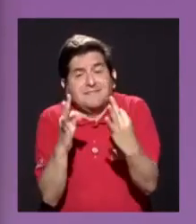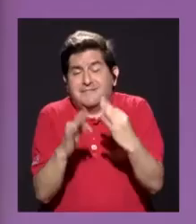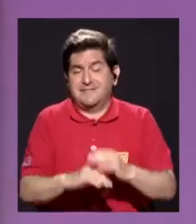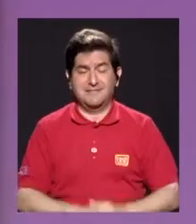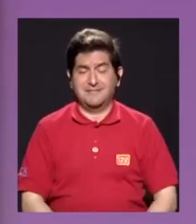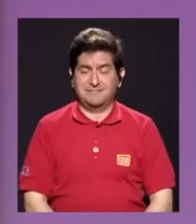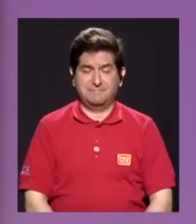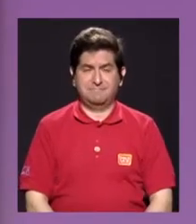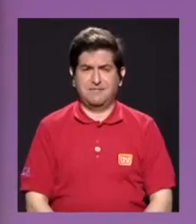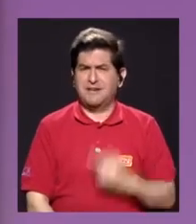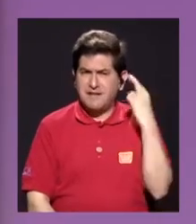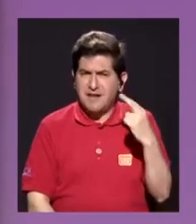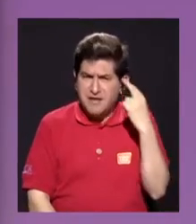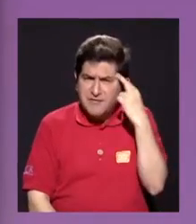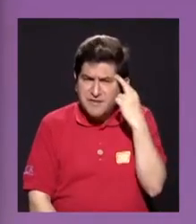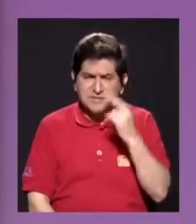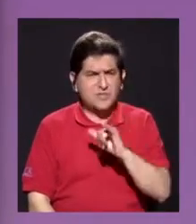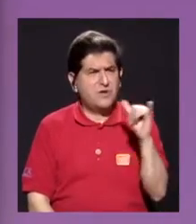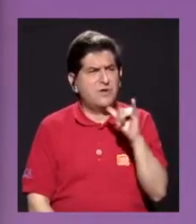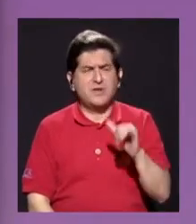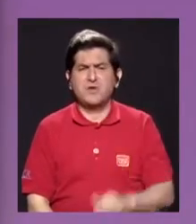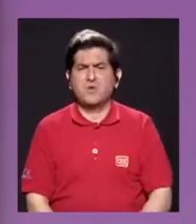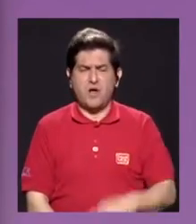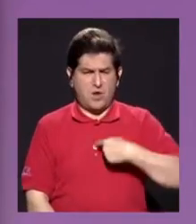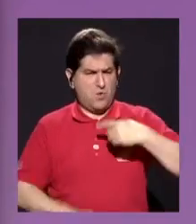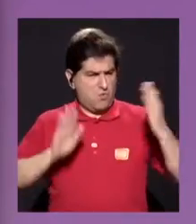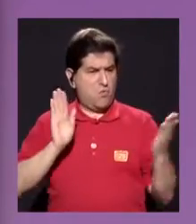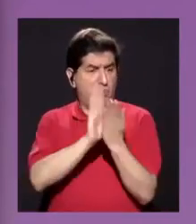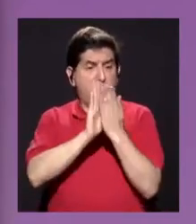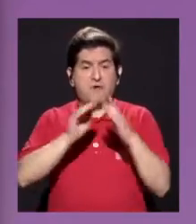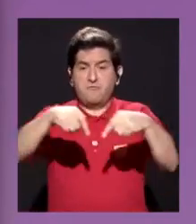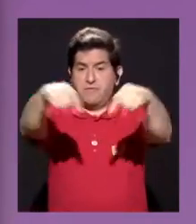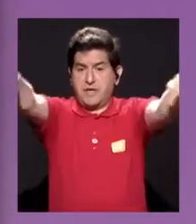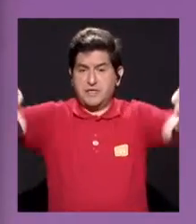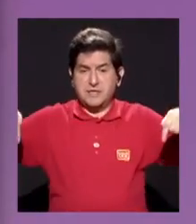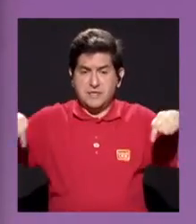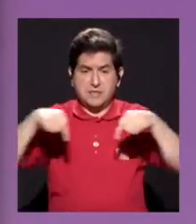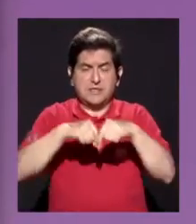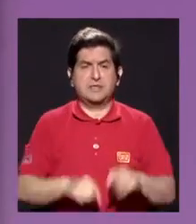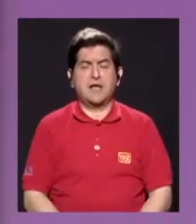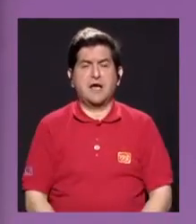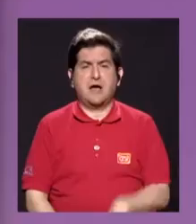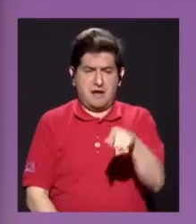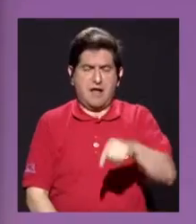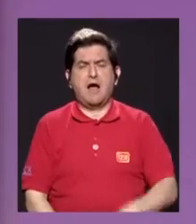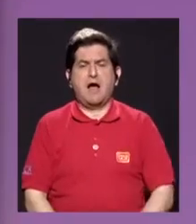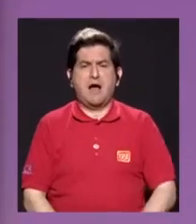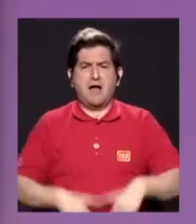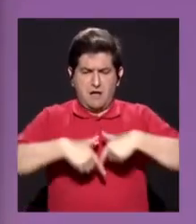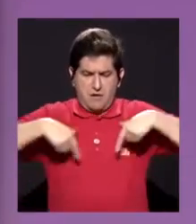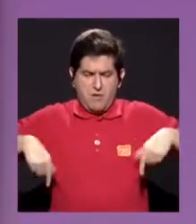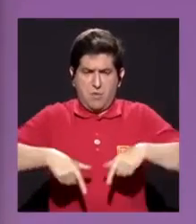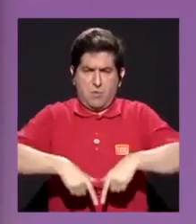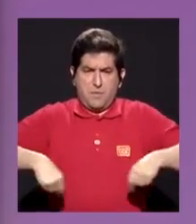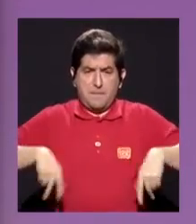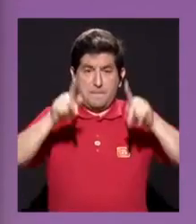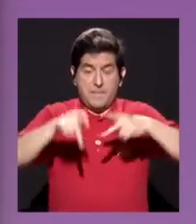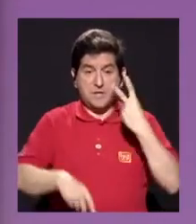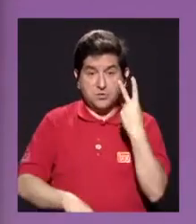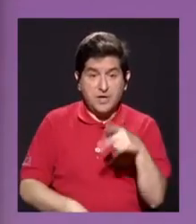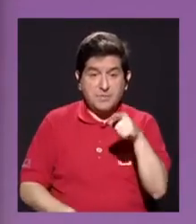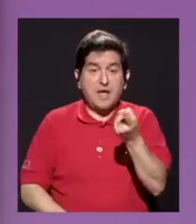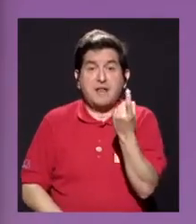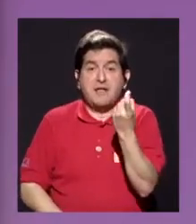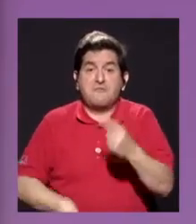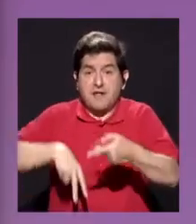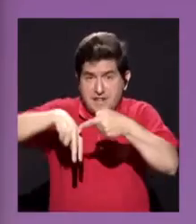también, porque era también el tema de tener que enfrentarse a la piscina, de salir con vestido de baño a la piscina, que la gente me viera sin una pierna, era también